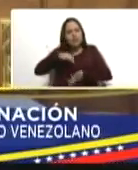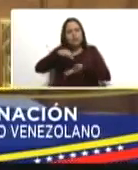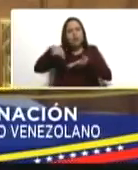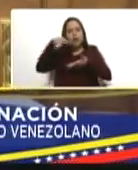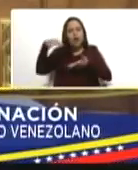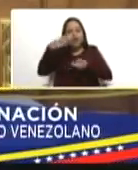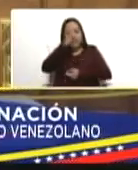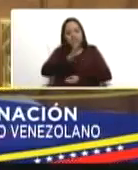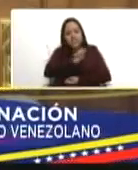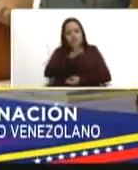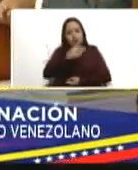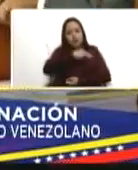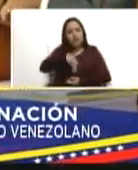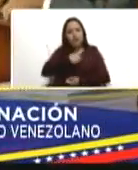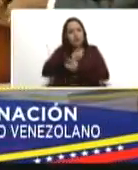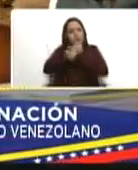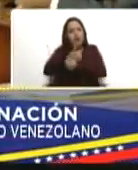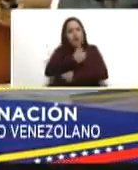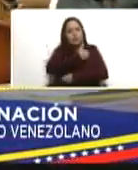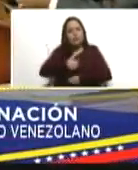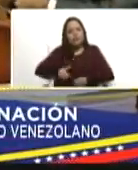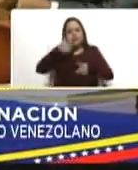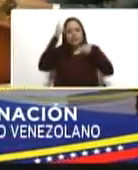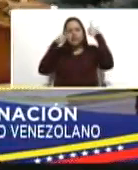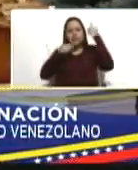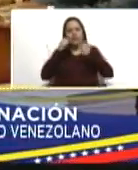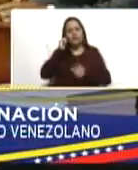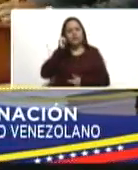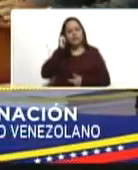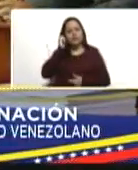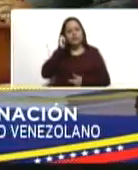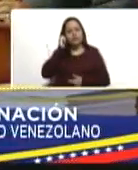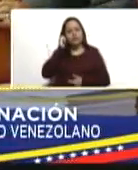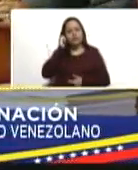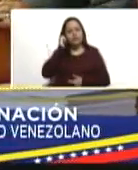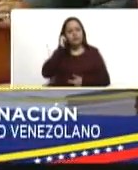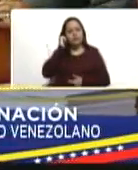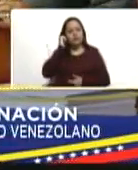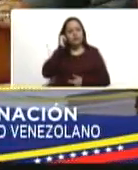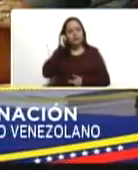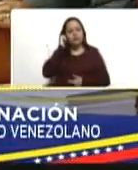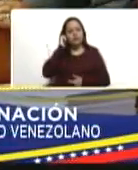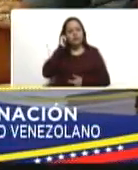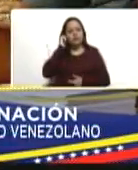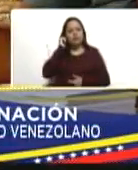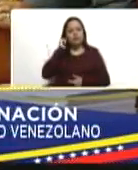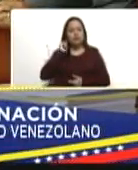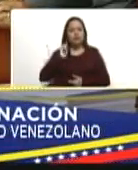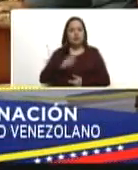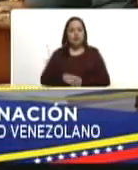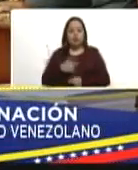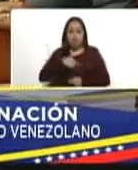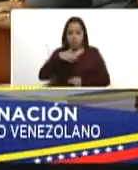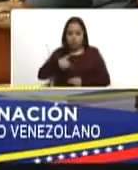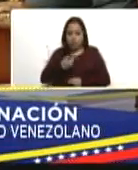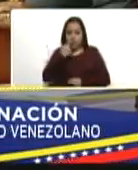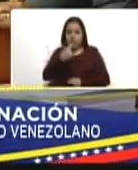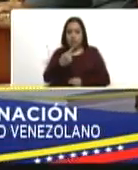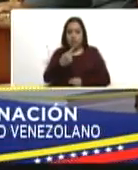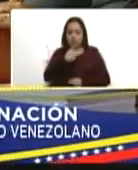bendiciones amado comandante yo les puedo decir que lo que hemos